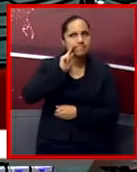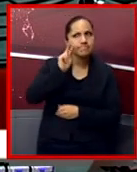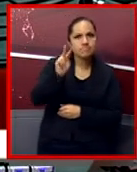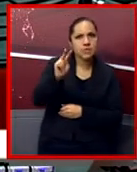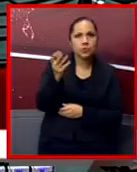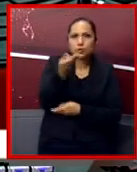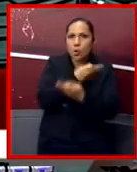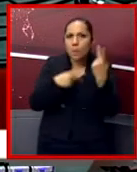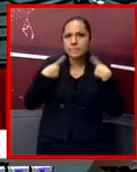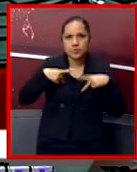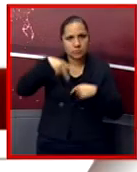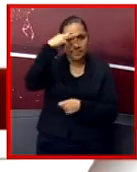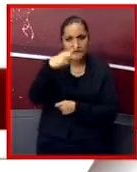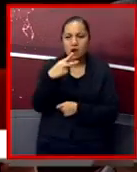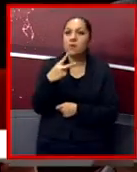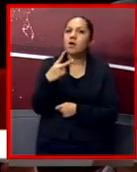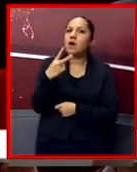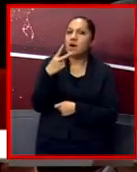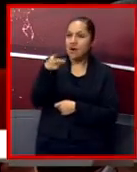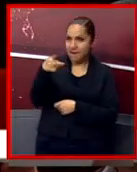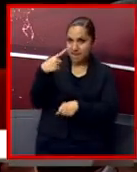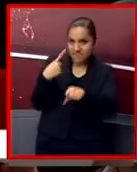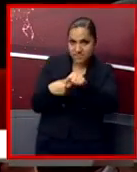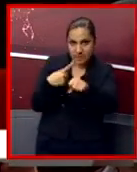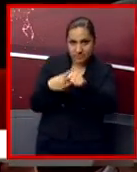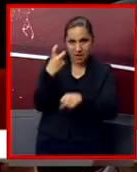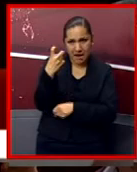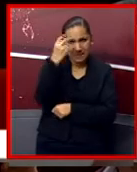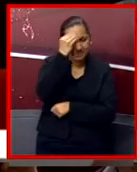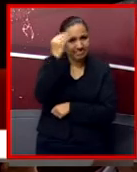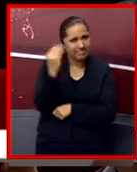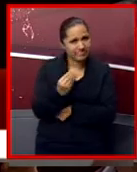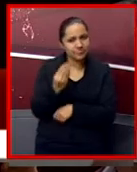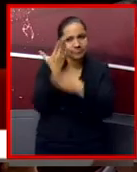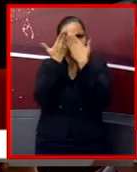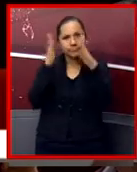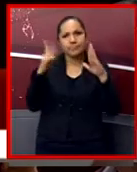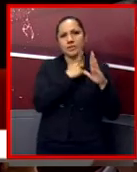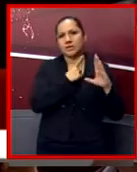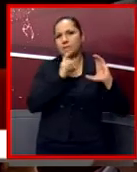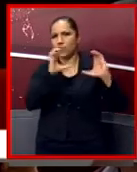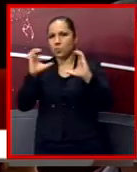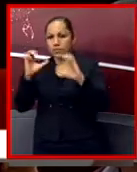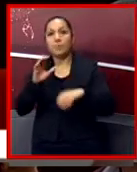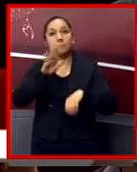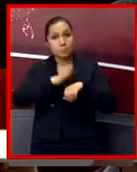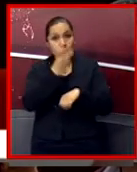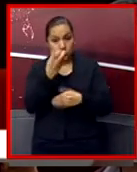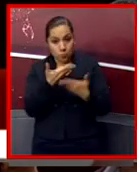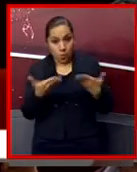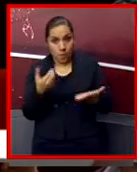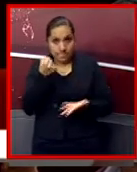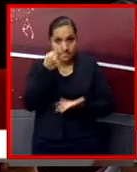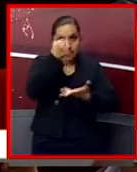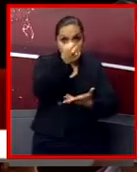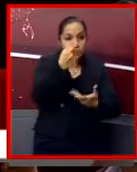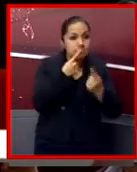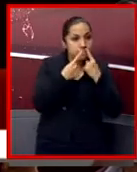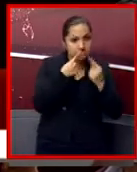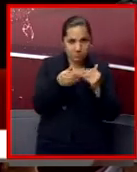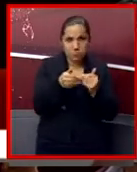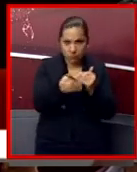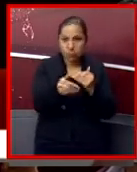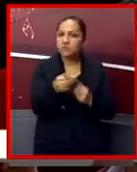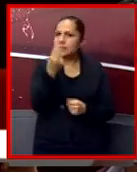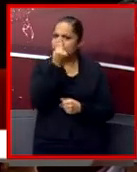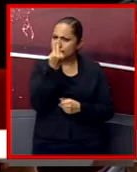de esta terrible enfermedad. Por ello, en este presupuesto que vamos a discutir, necesitamos tener